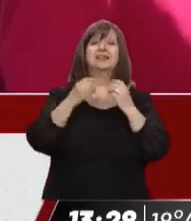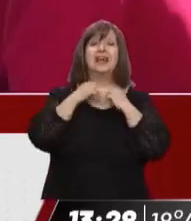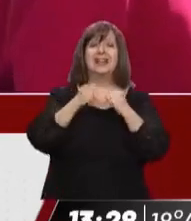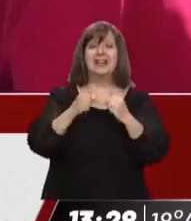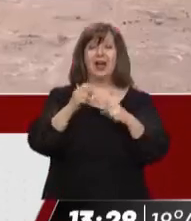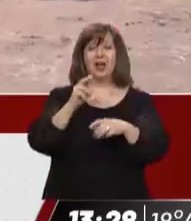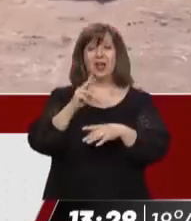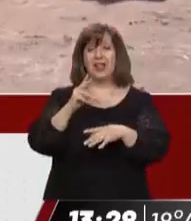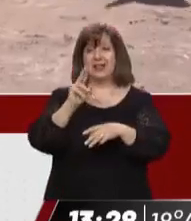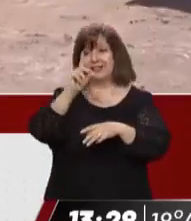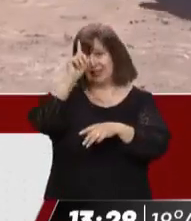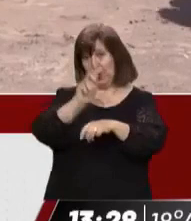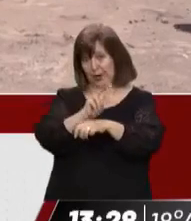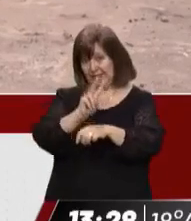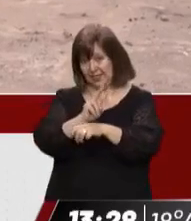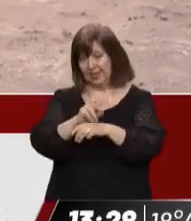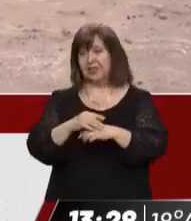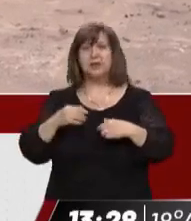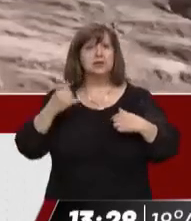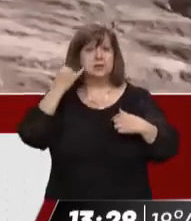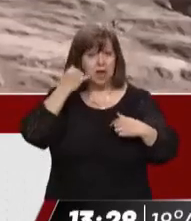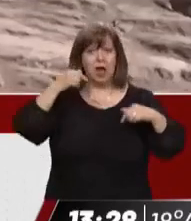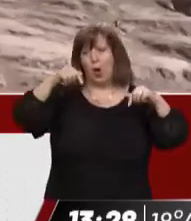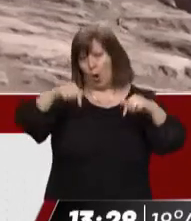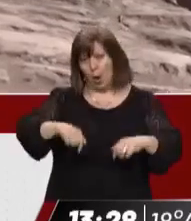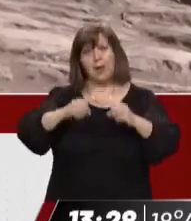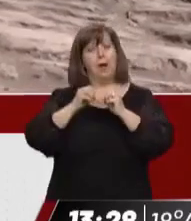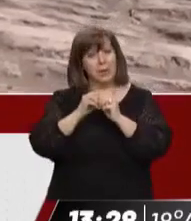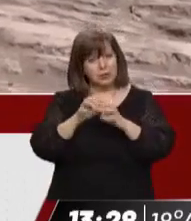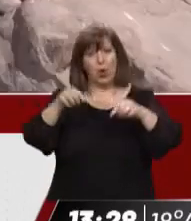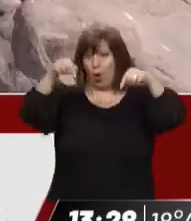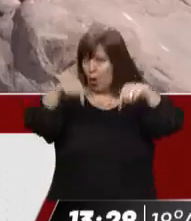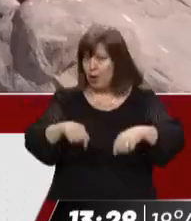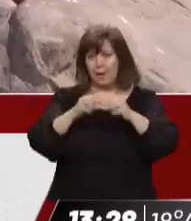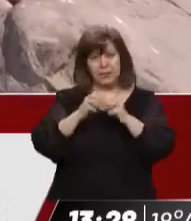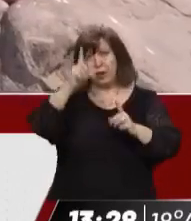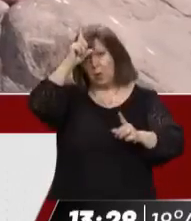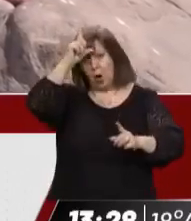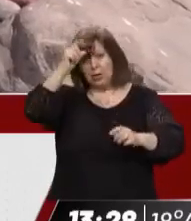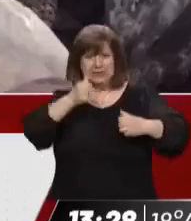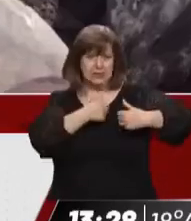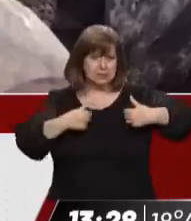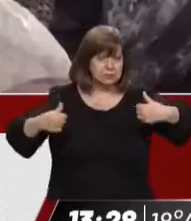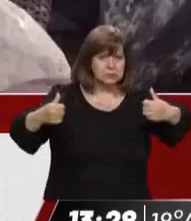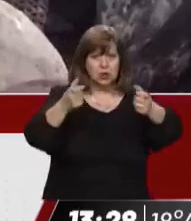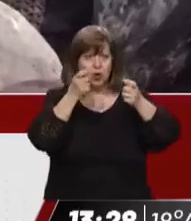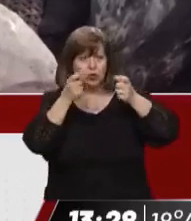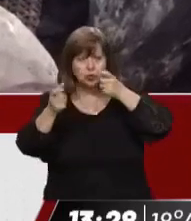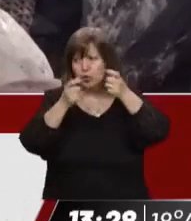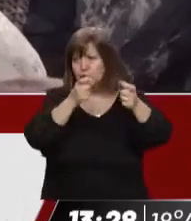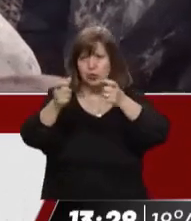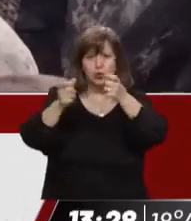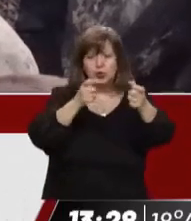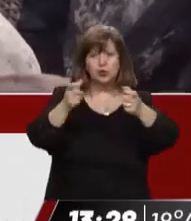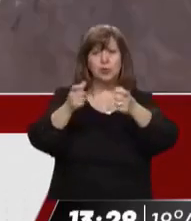que se viene bien ya Se arrancó policía ya arrancó empezamos desde hoy con todo lo que tiene que ver el control interno y el